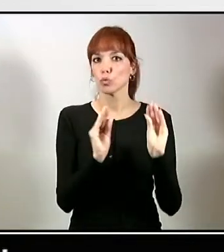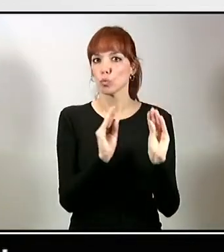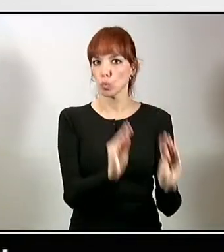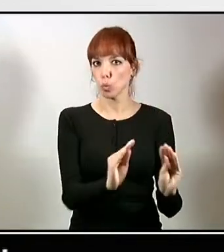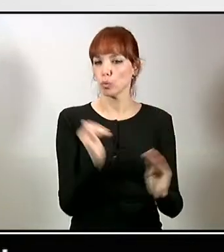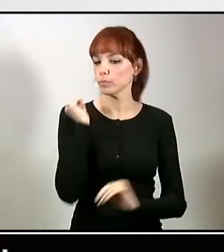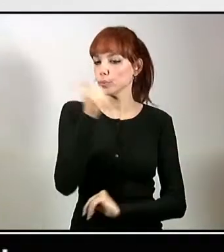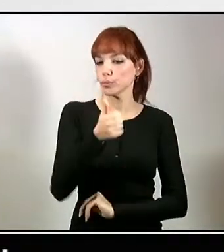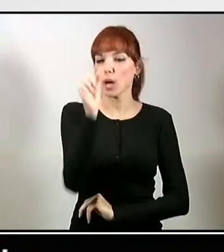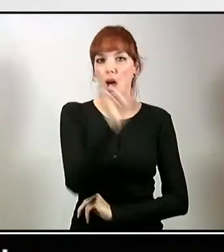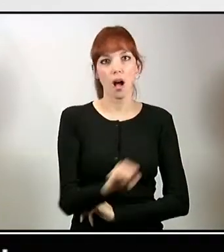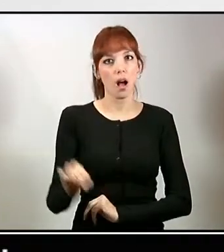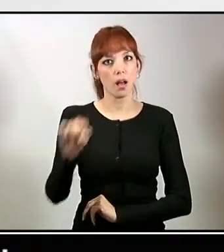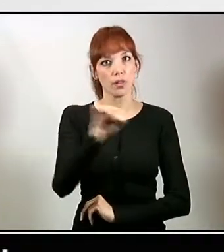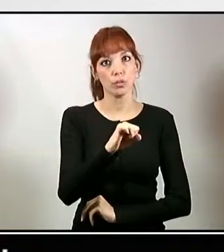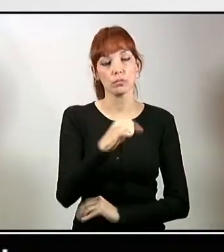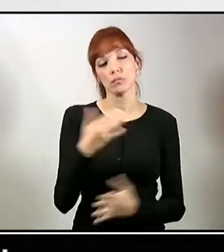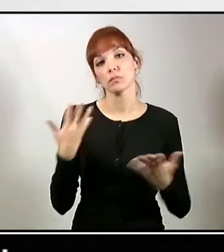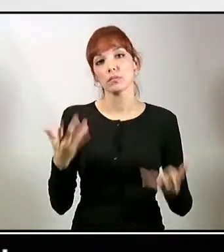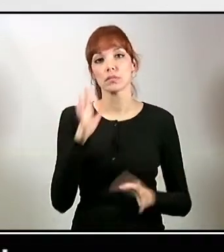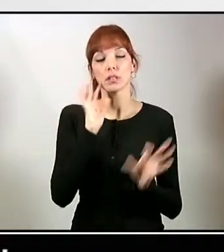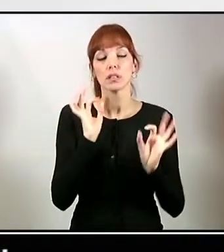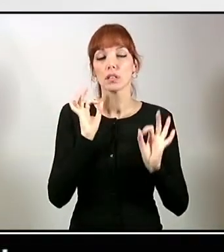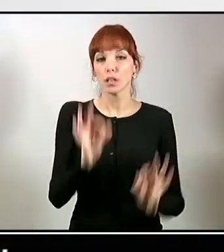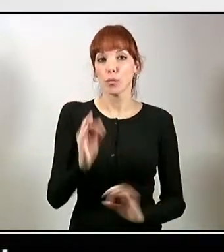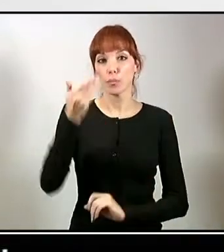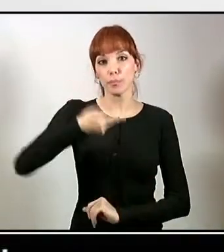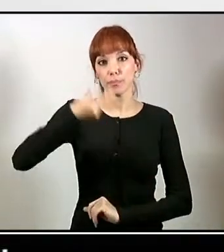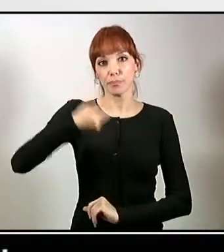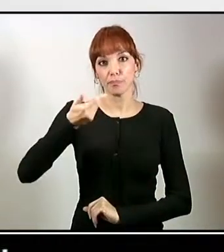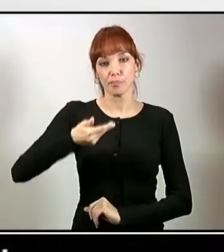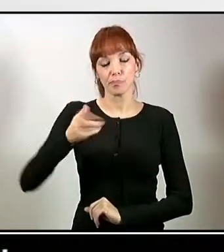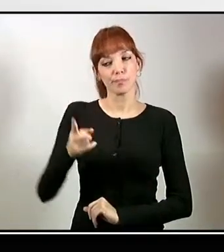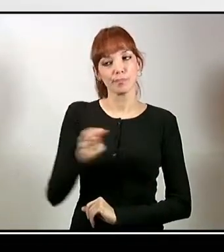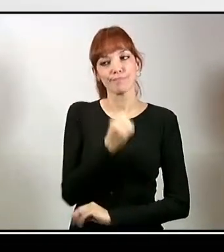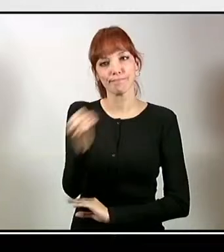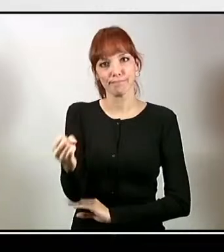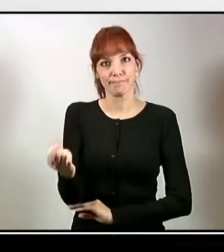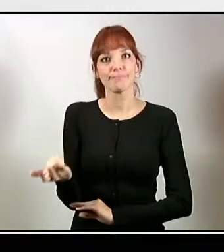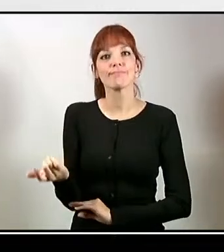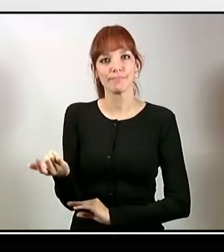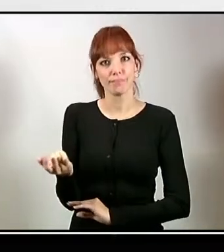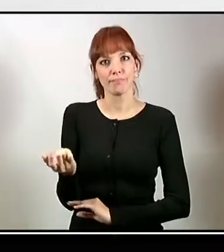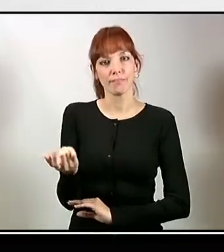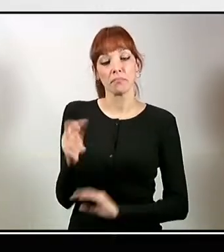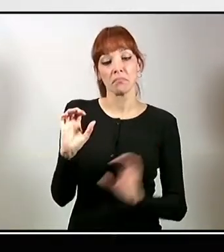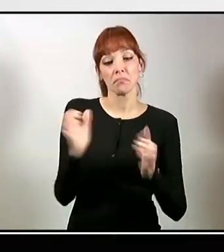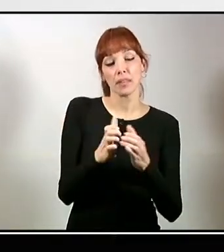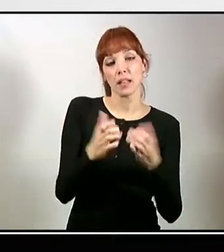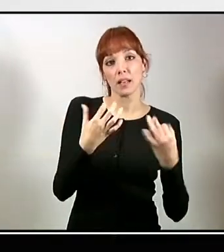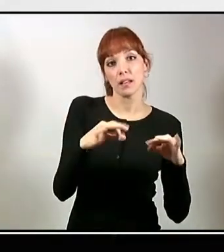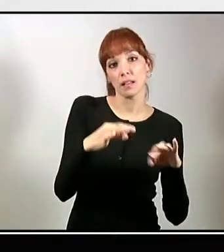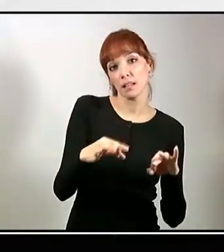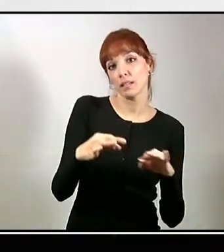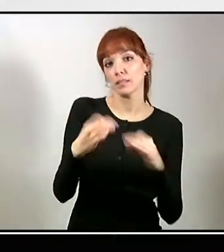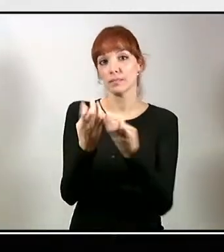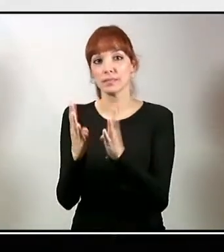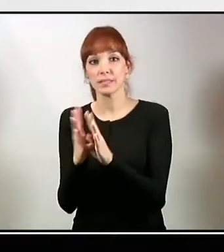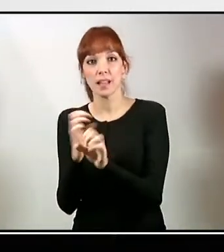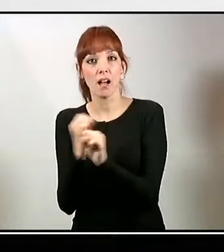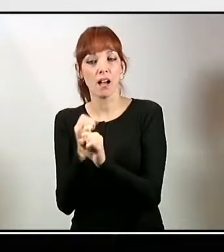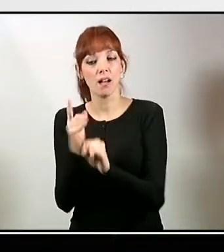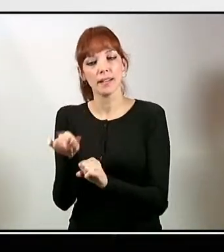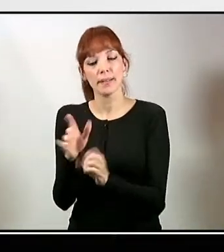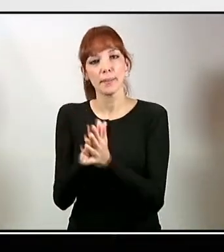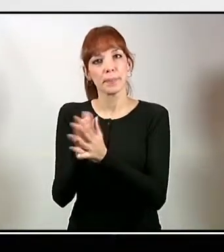tanto, creemos que es fundamental fortalecer a las clases medias y a las clases trabajadoras, y esos